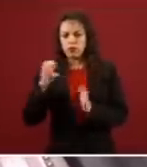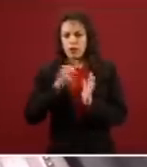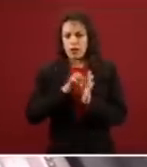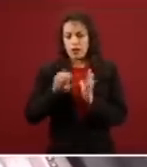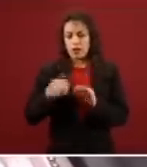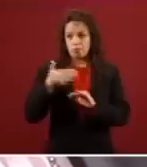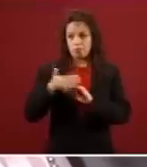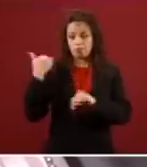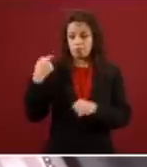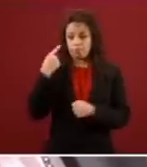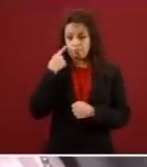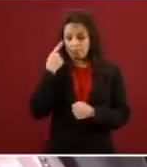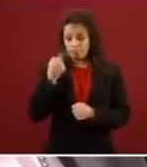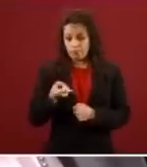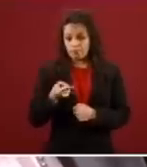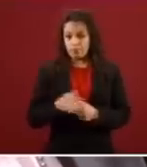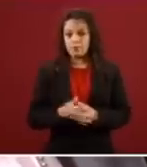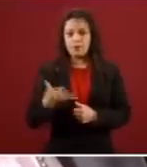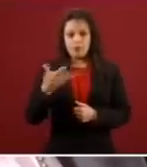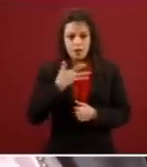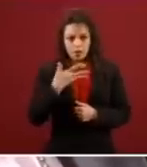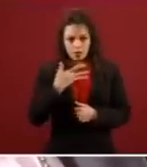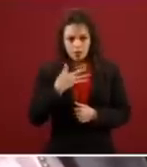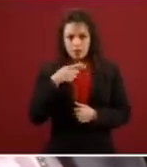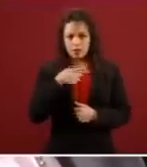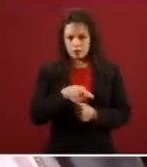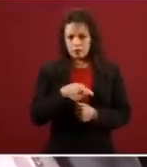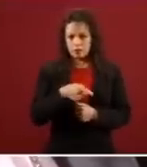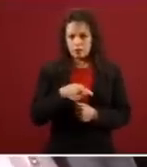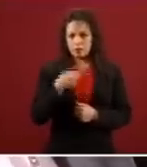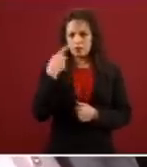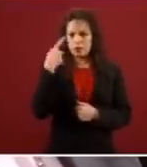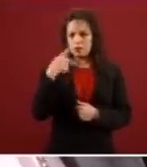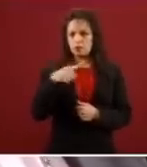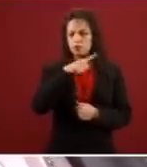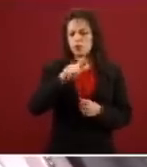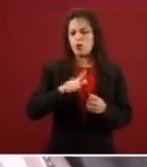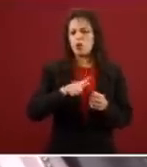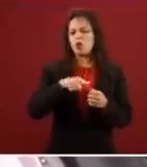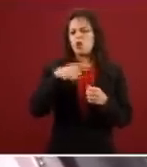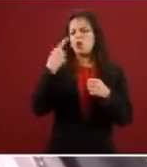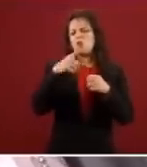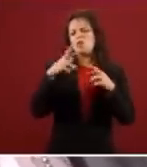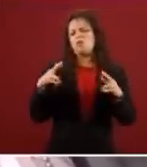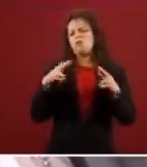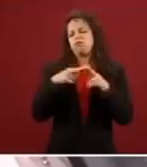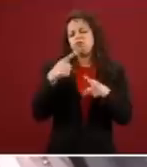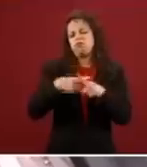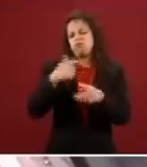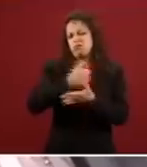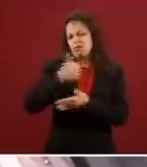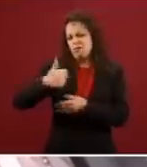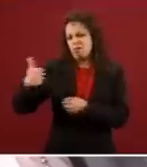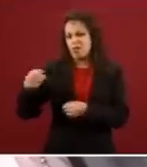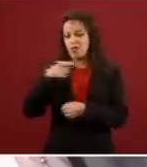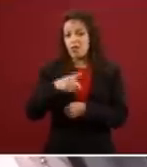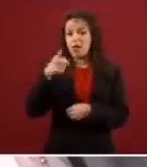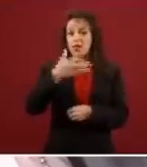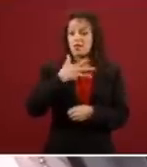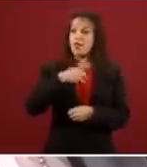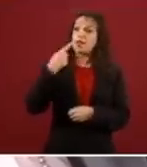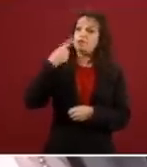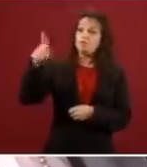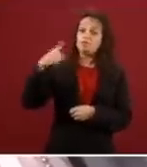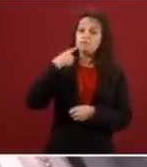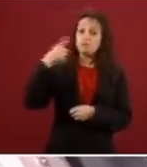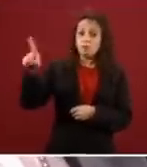que se han registrado en la Congregación de Legionarios de Cristo, porque prescriben los delitos, los sacan, digamos,